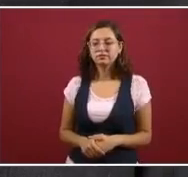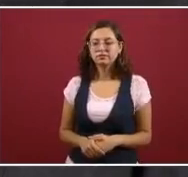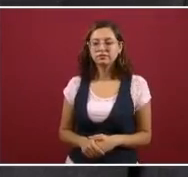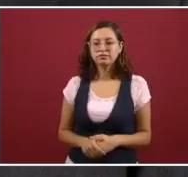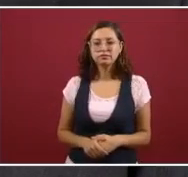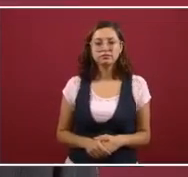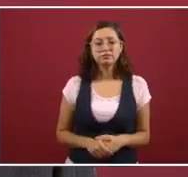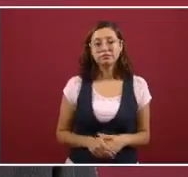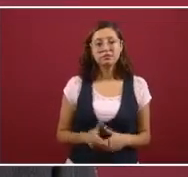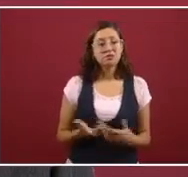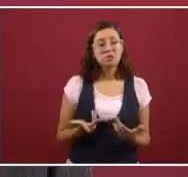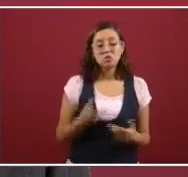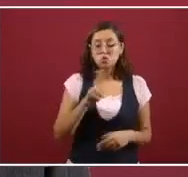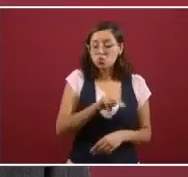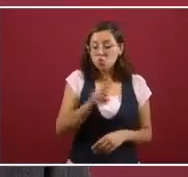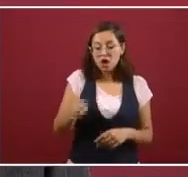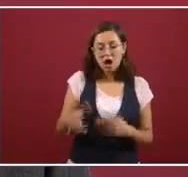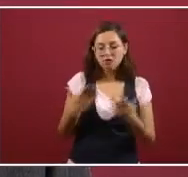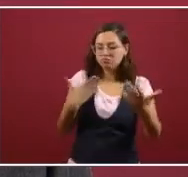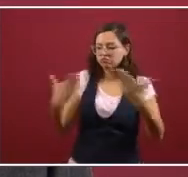cuánto se desintegró la familia,